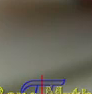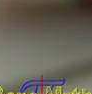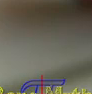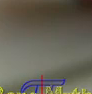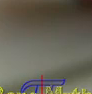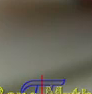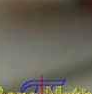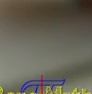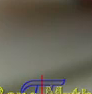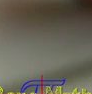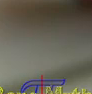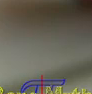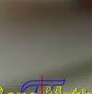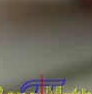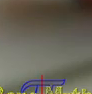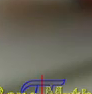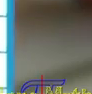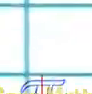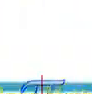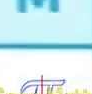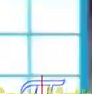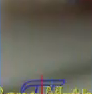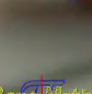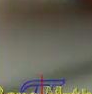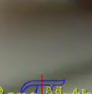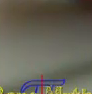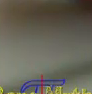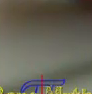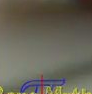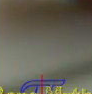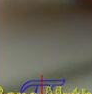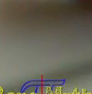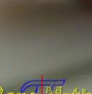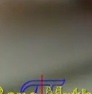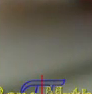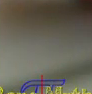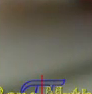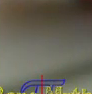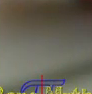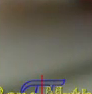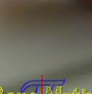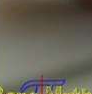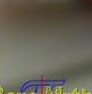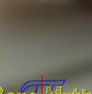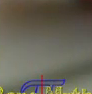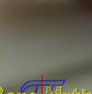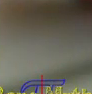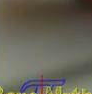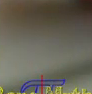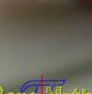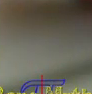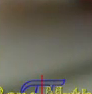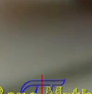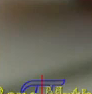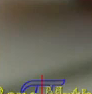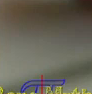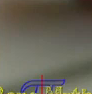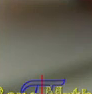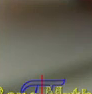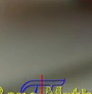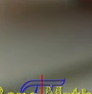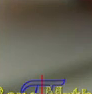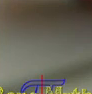desarmador específico al tipo de tornillo. 2. Colocación de canaleta. Marcado y